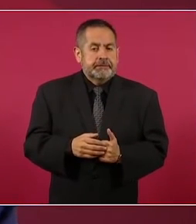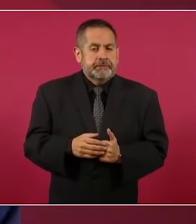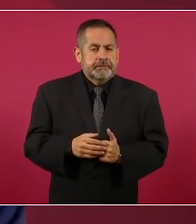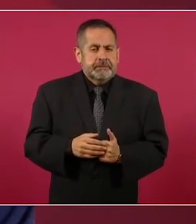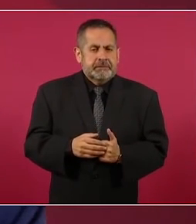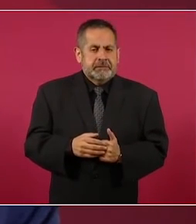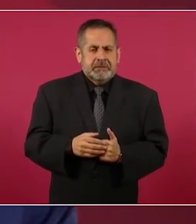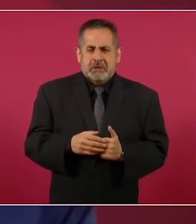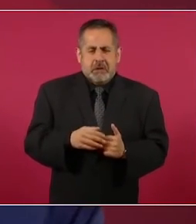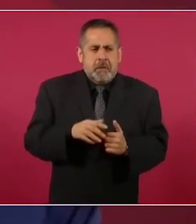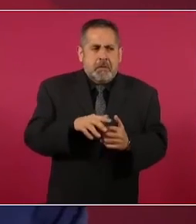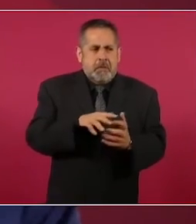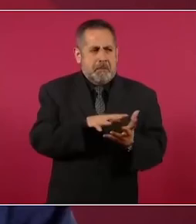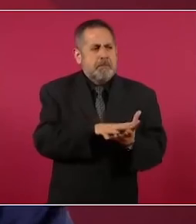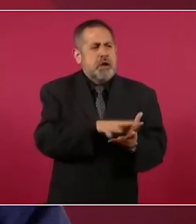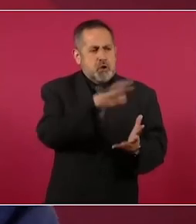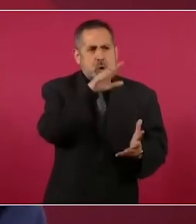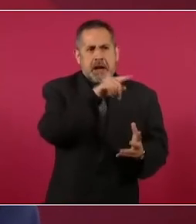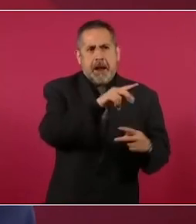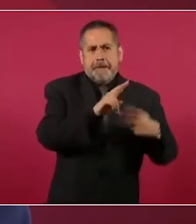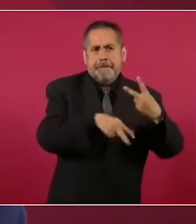yo diría que la mayoría,